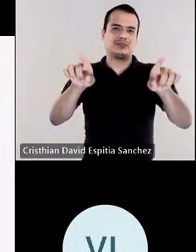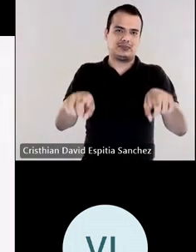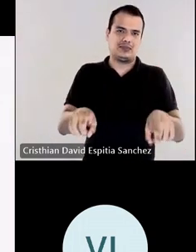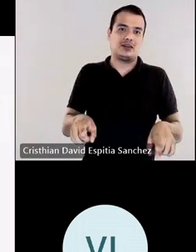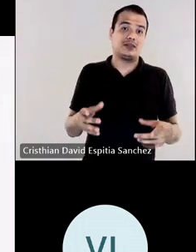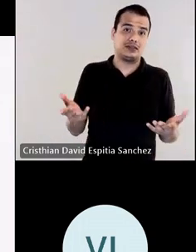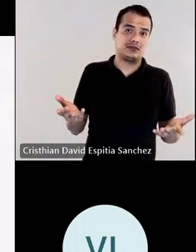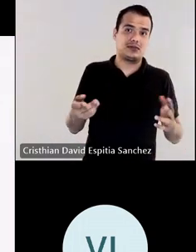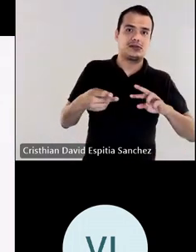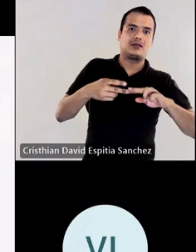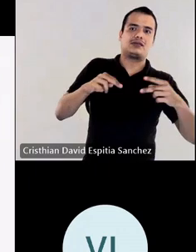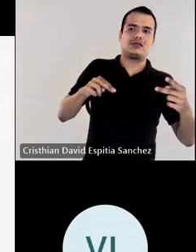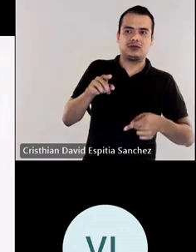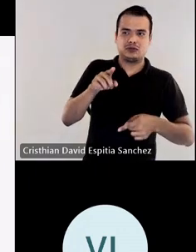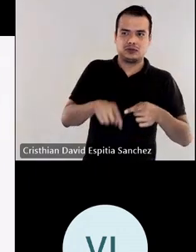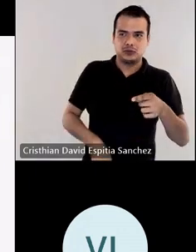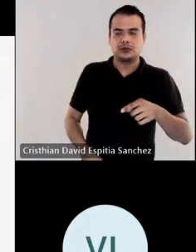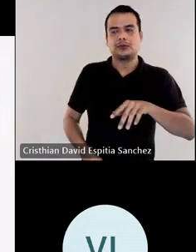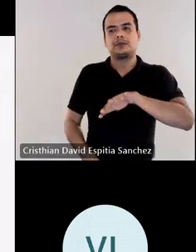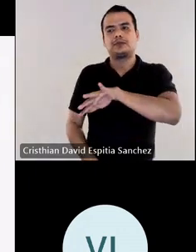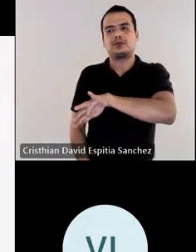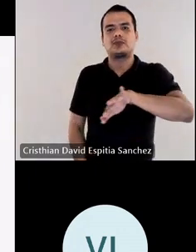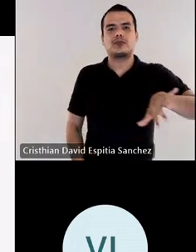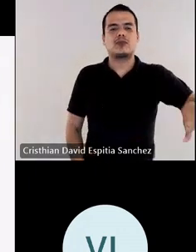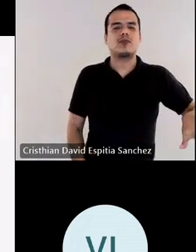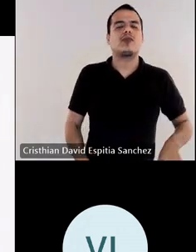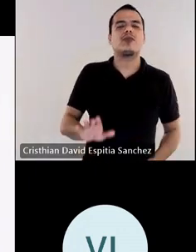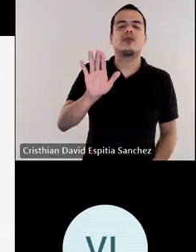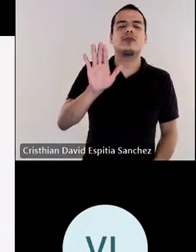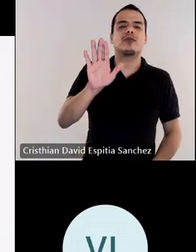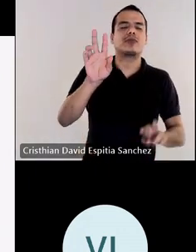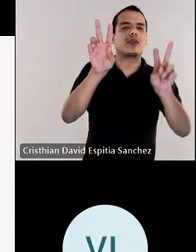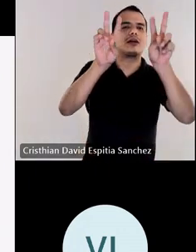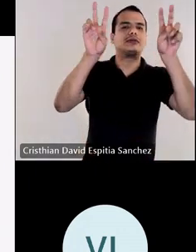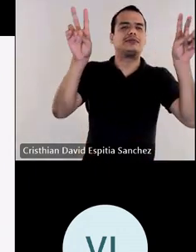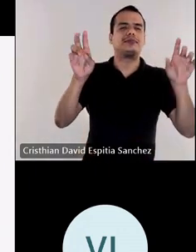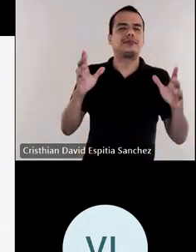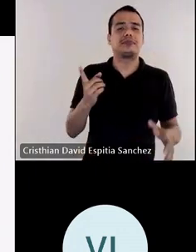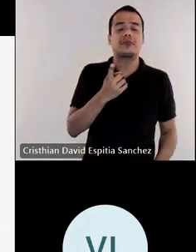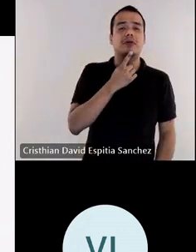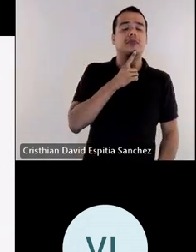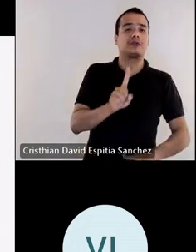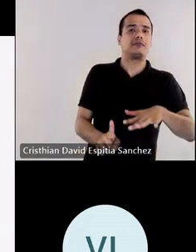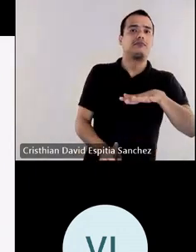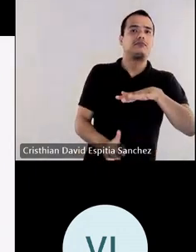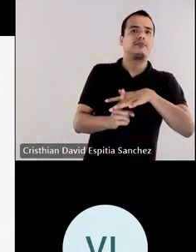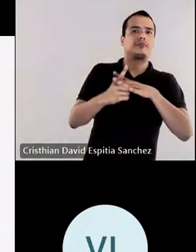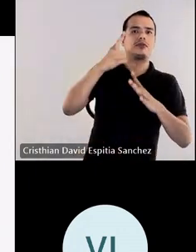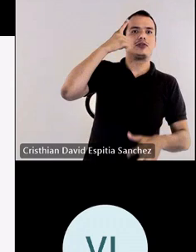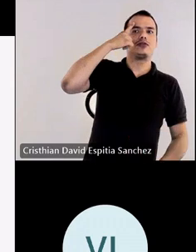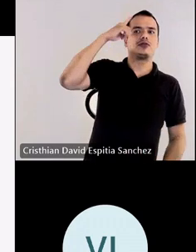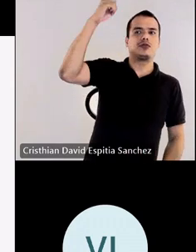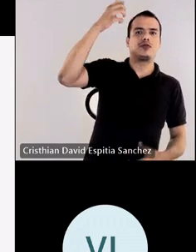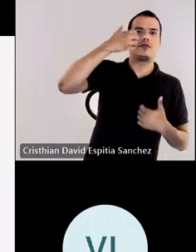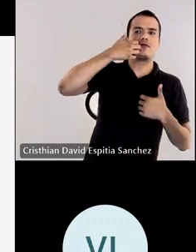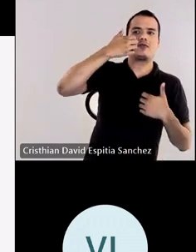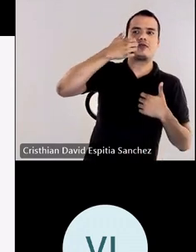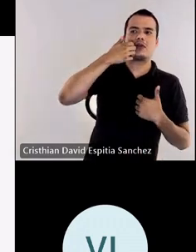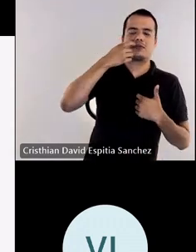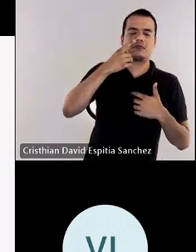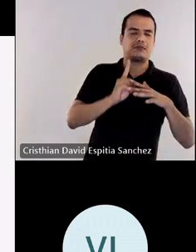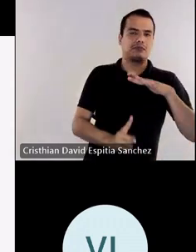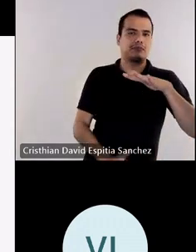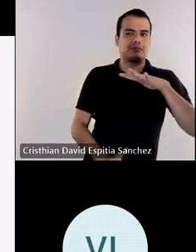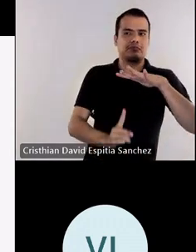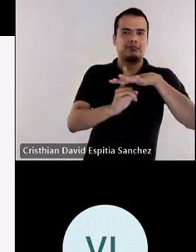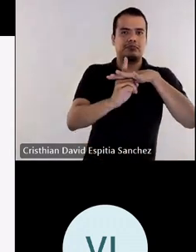Vamos a ver rápidamente enfermedades de aparición súbita. Son aquellas que se manifiestan de manera repentina, sin previo aviso y con